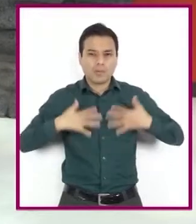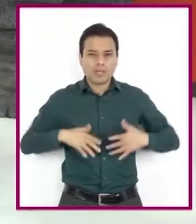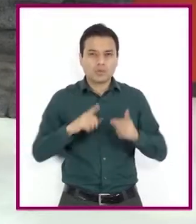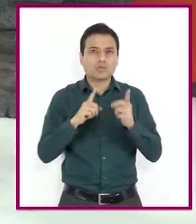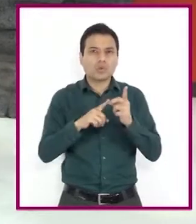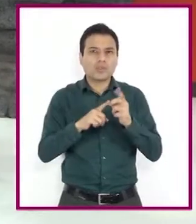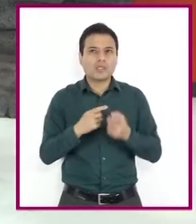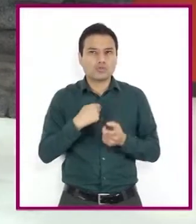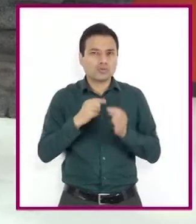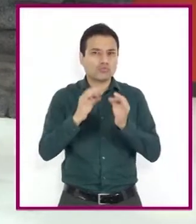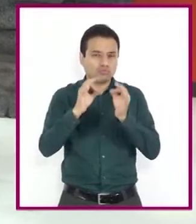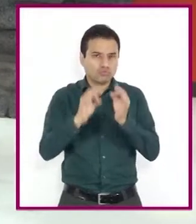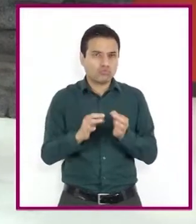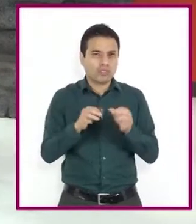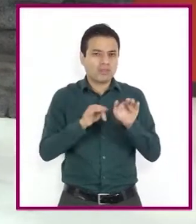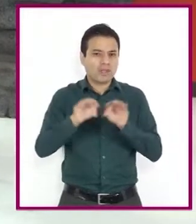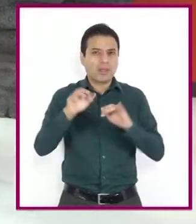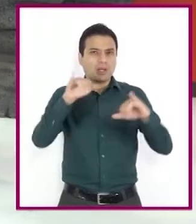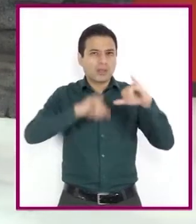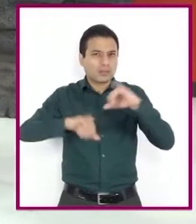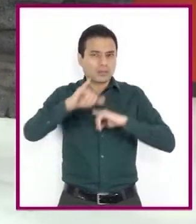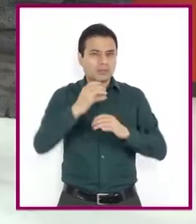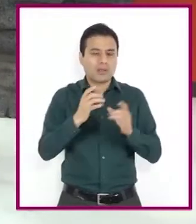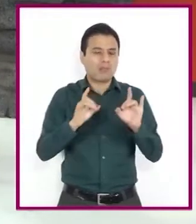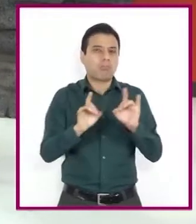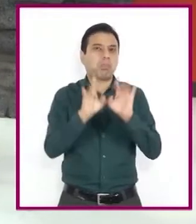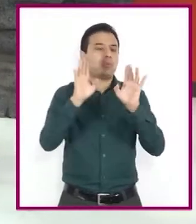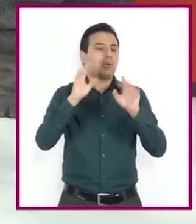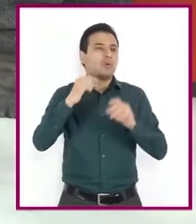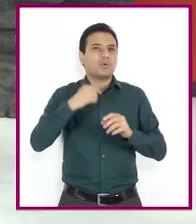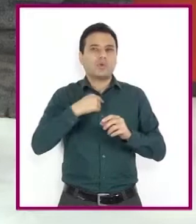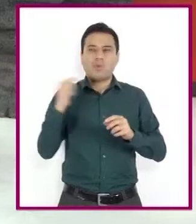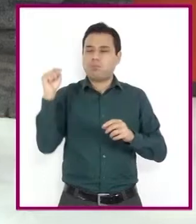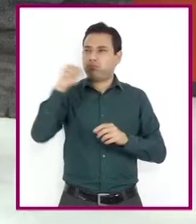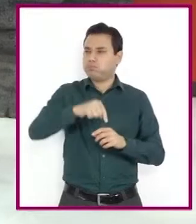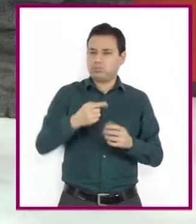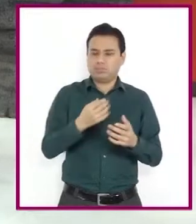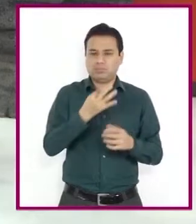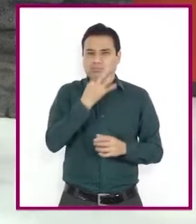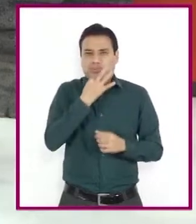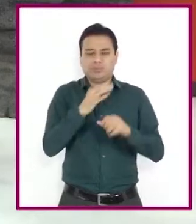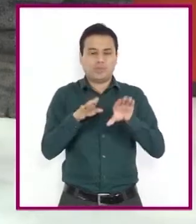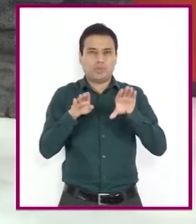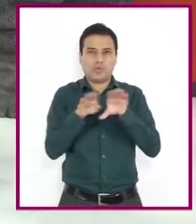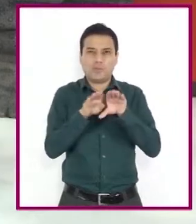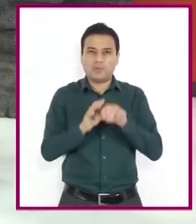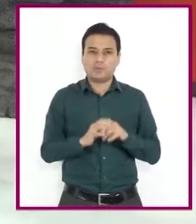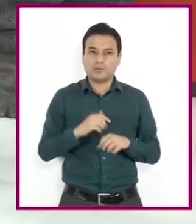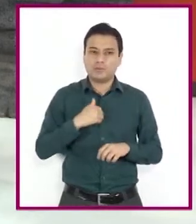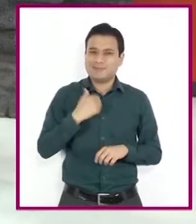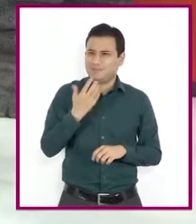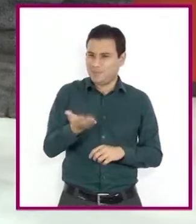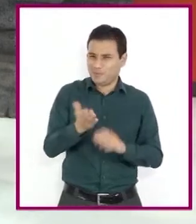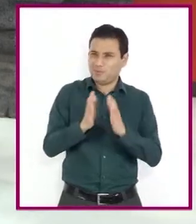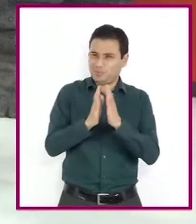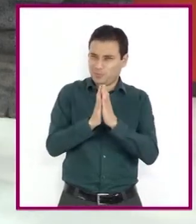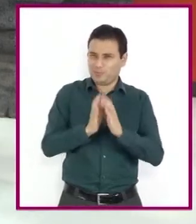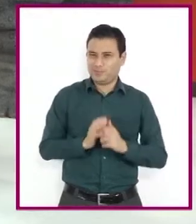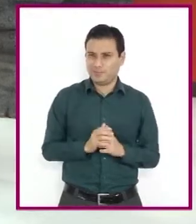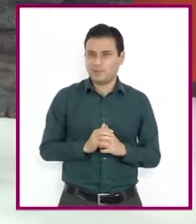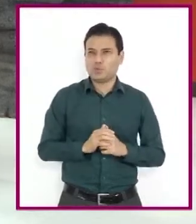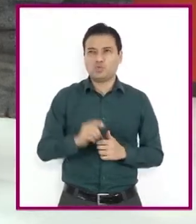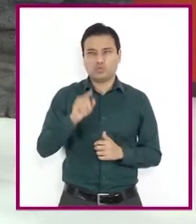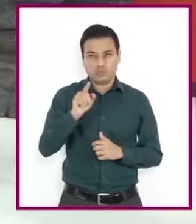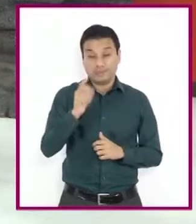gusto en mi laboratorio pensando en reacciones y de repente aparezco aquí. Fernando, te ruego que te dirijas a mí con el